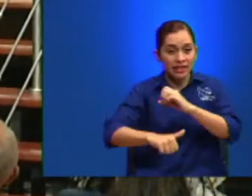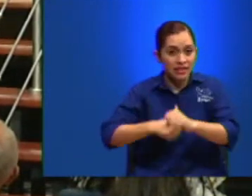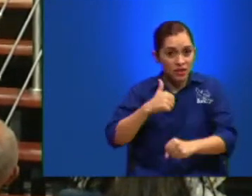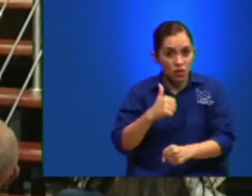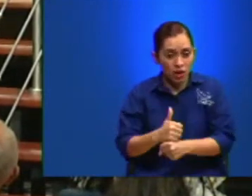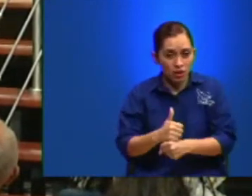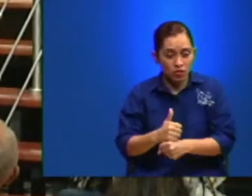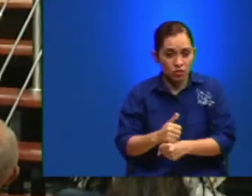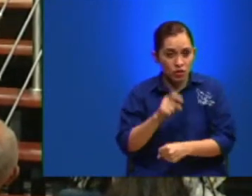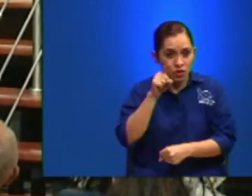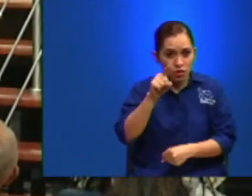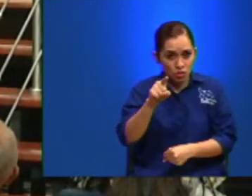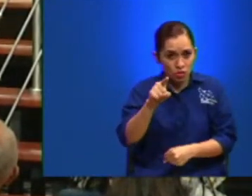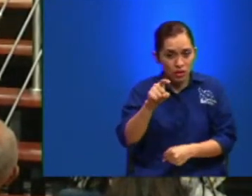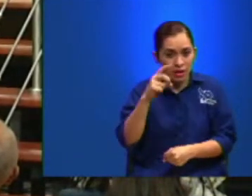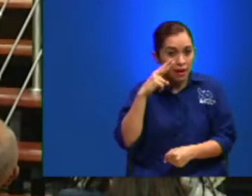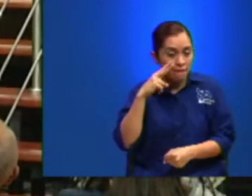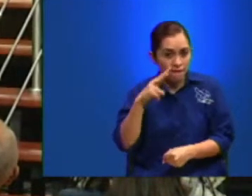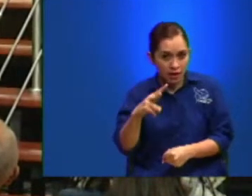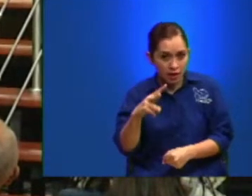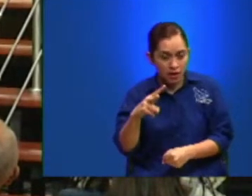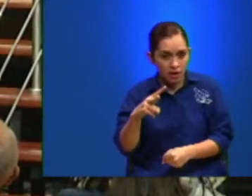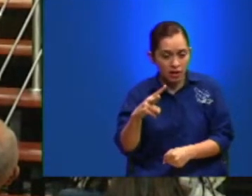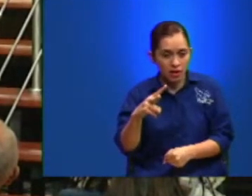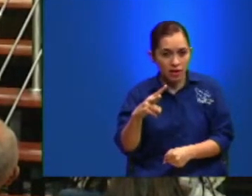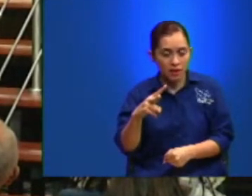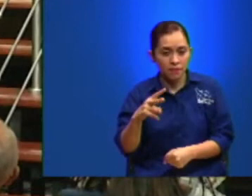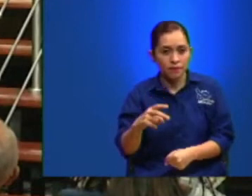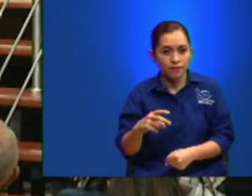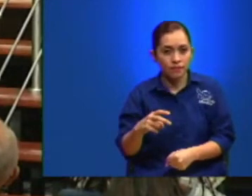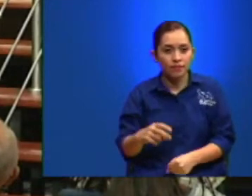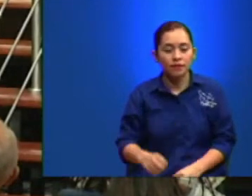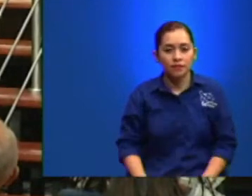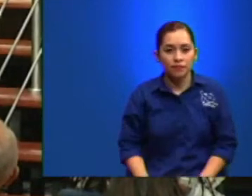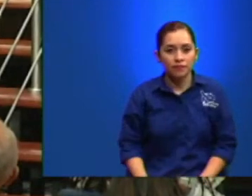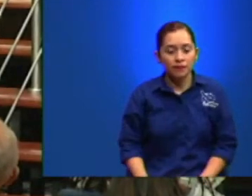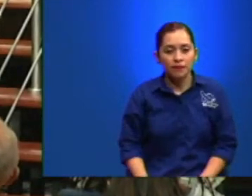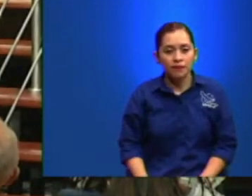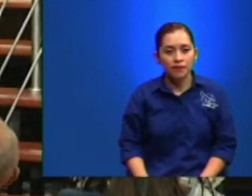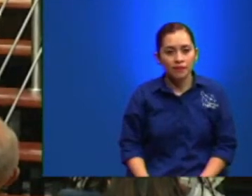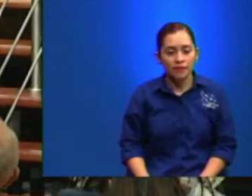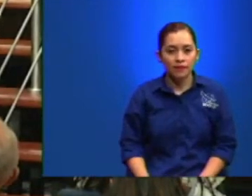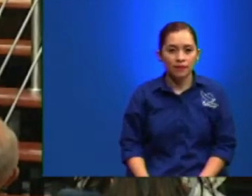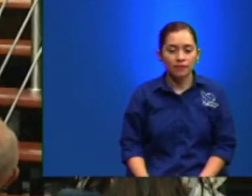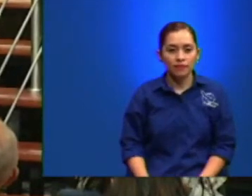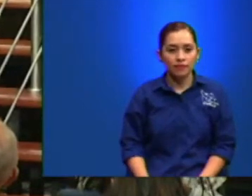1948 75 cuánto le da